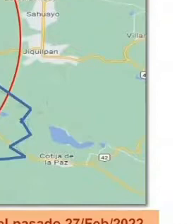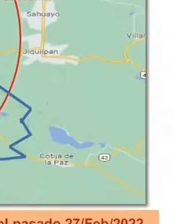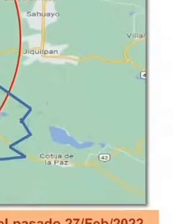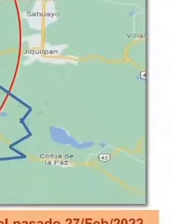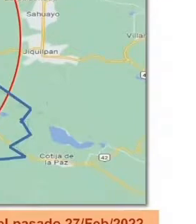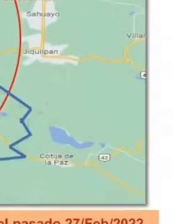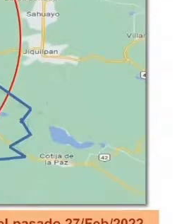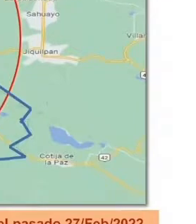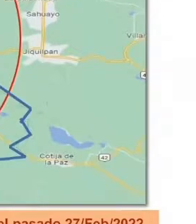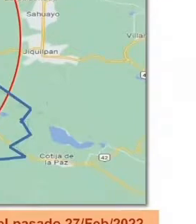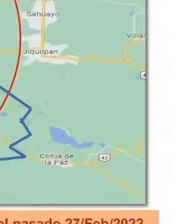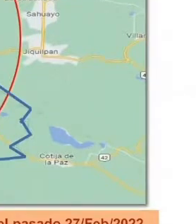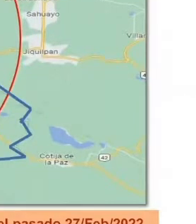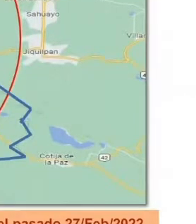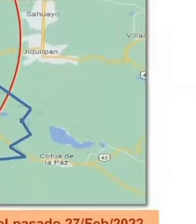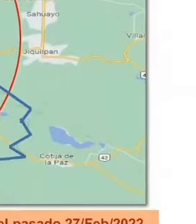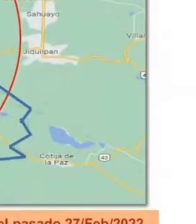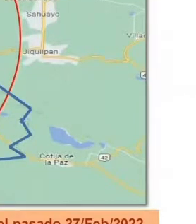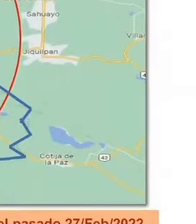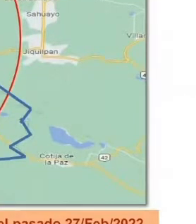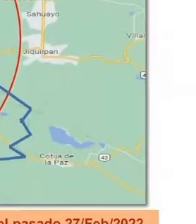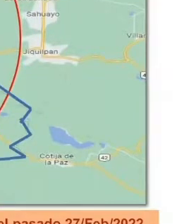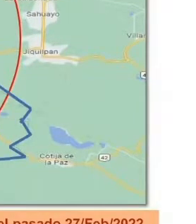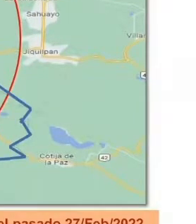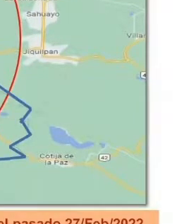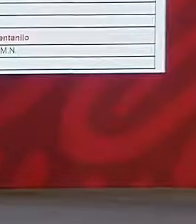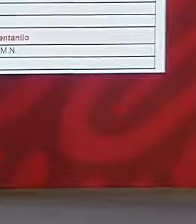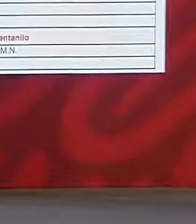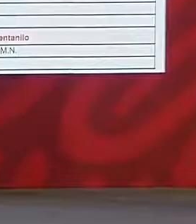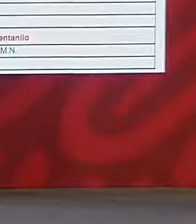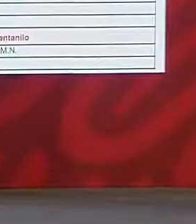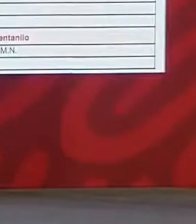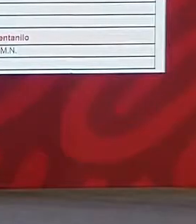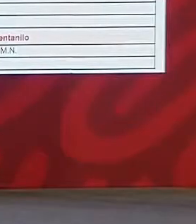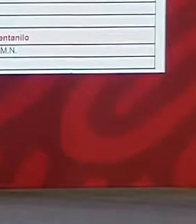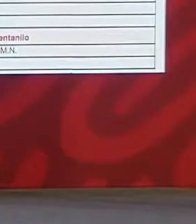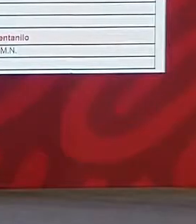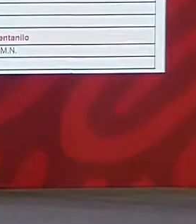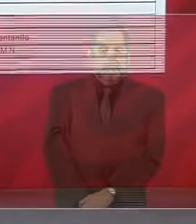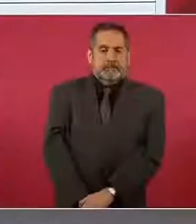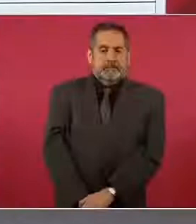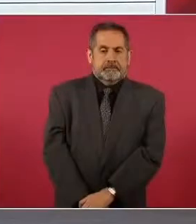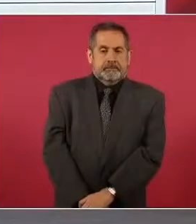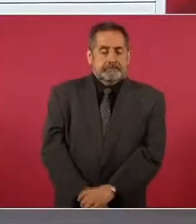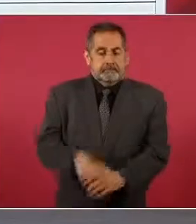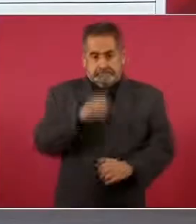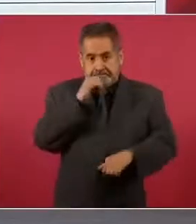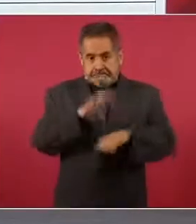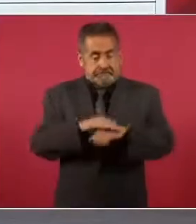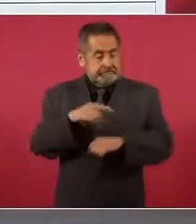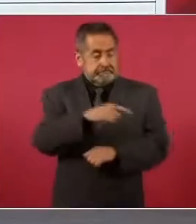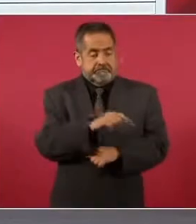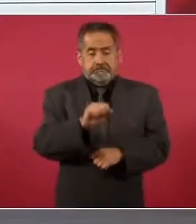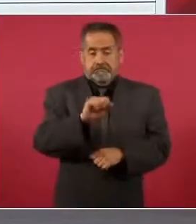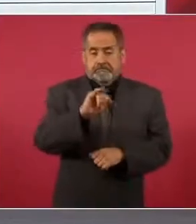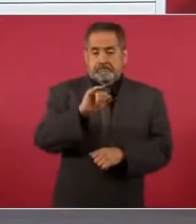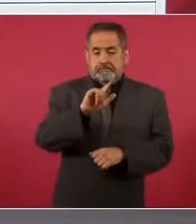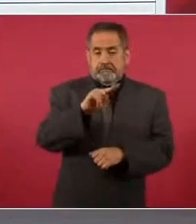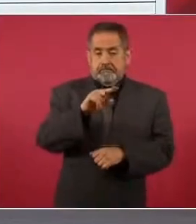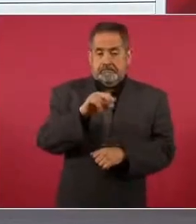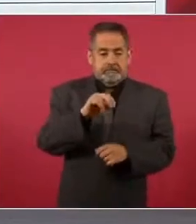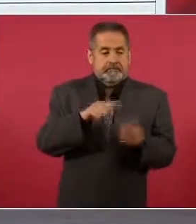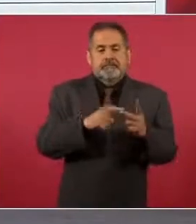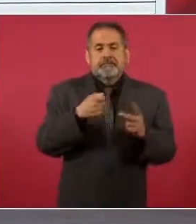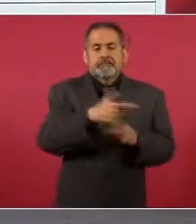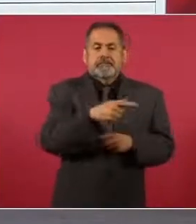todas estas detenciones. Siguiente. También informar de la detención de Silvano N., alias Manoseca y